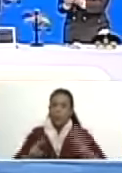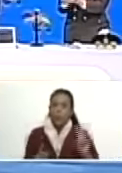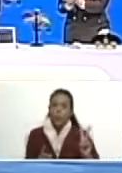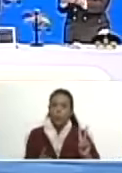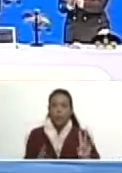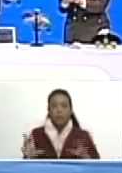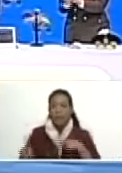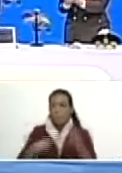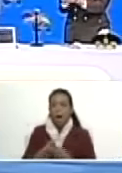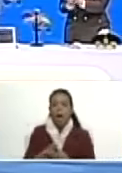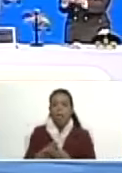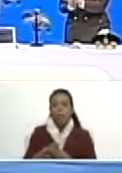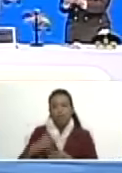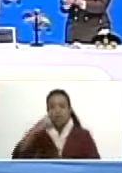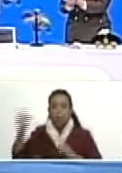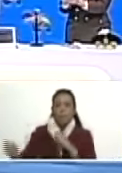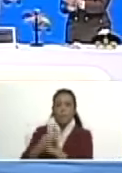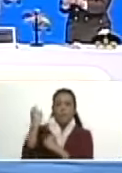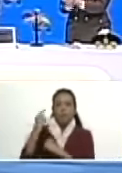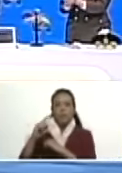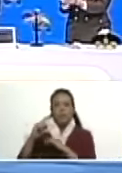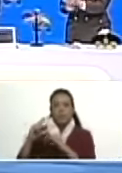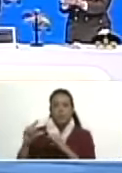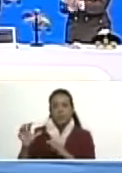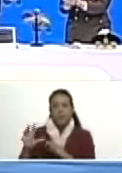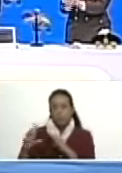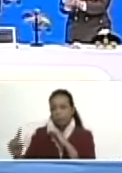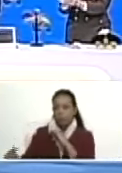Basta de ofensa, basta de provocaciones.